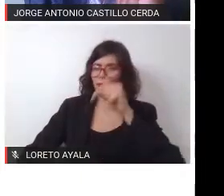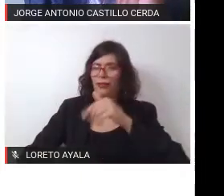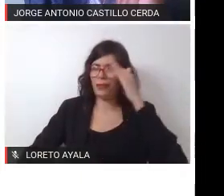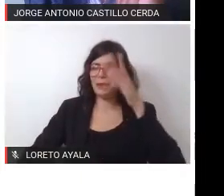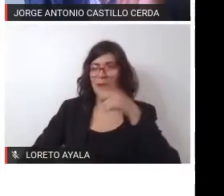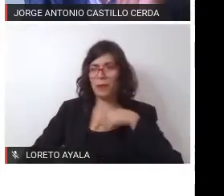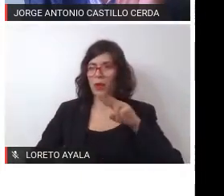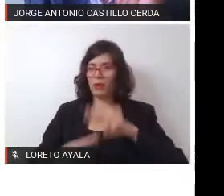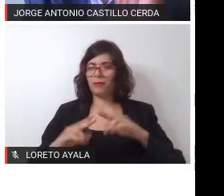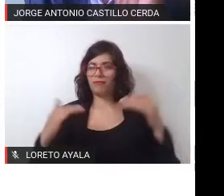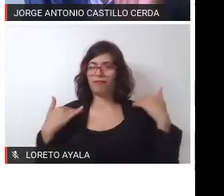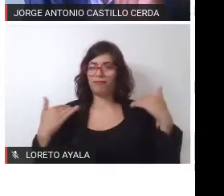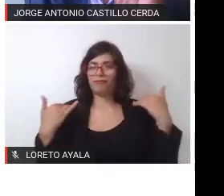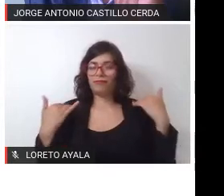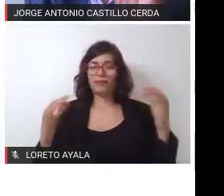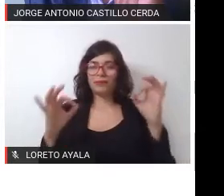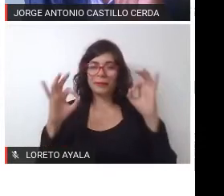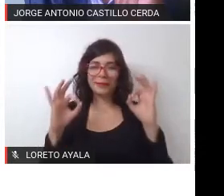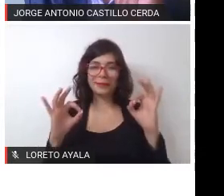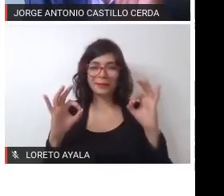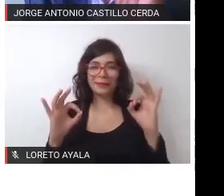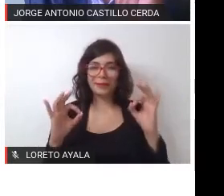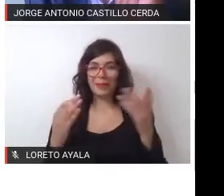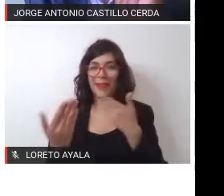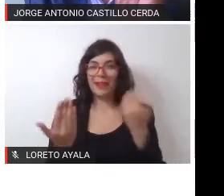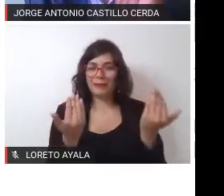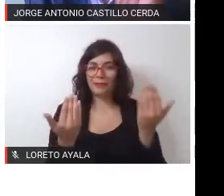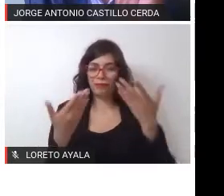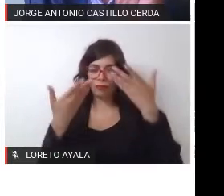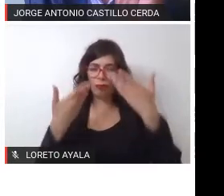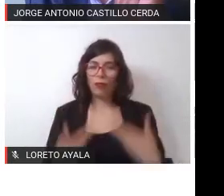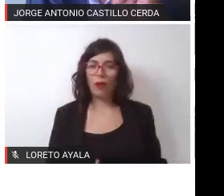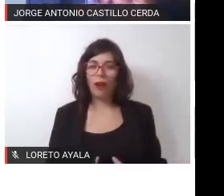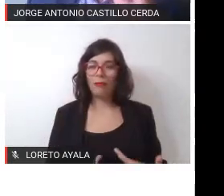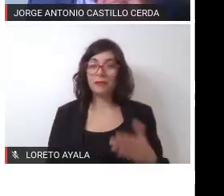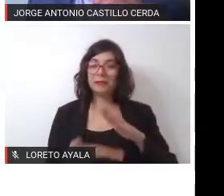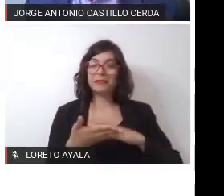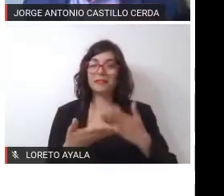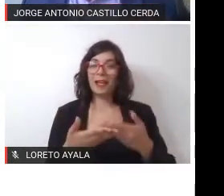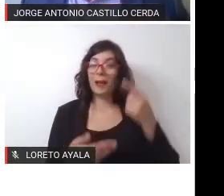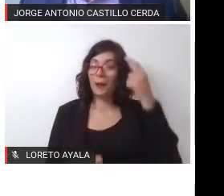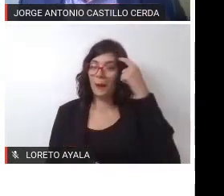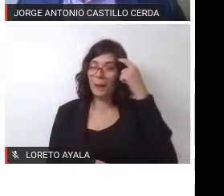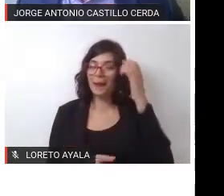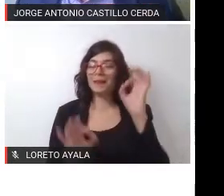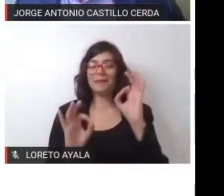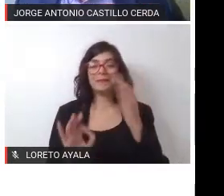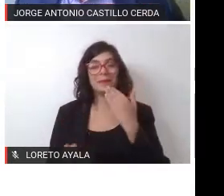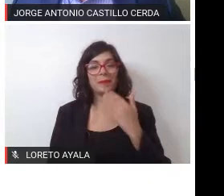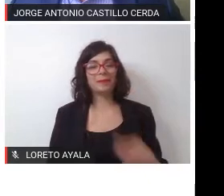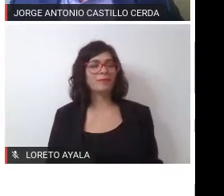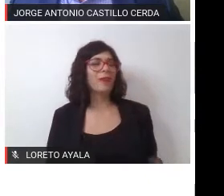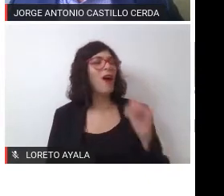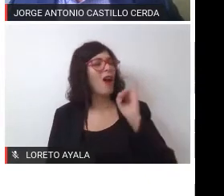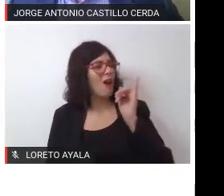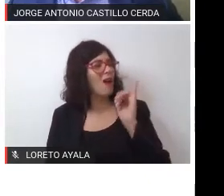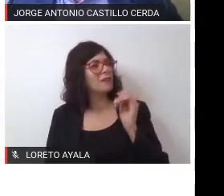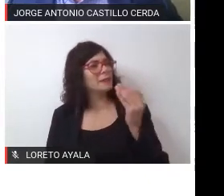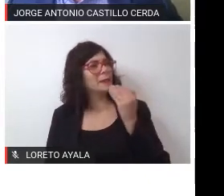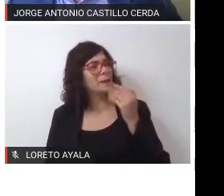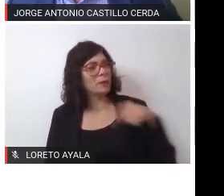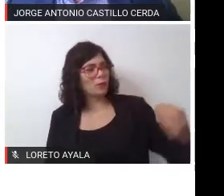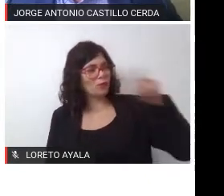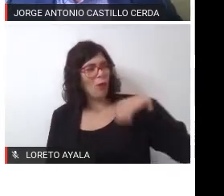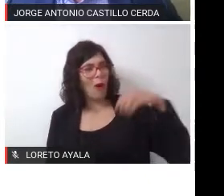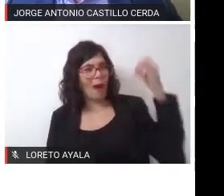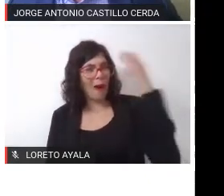forma para que nuestro cuerpo esté sano y nuestra mente también. Y además vamos a aprender de